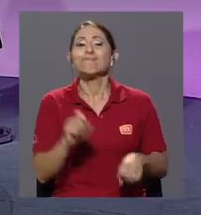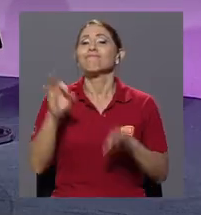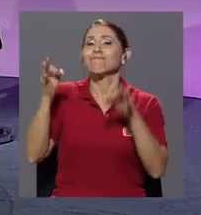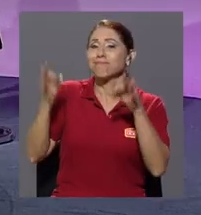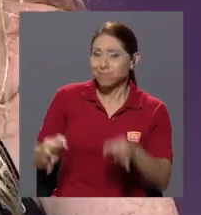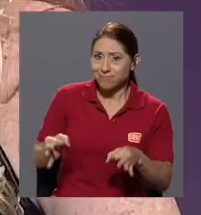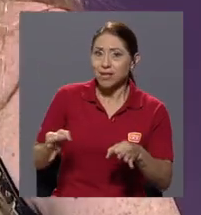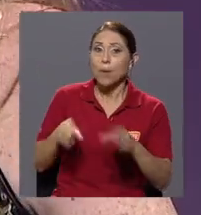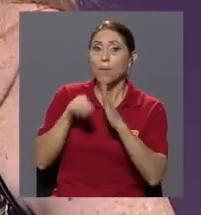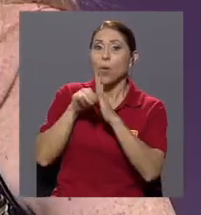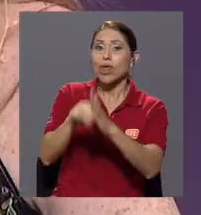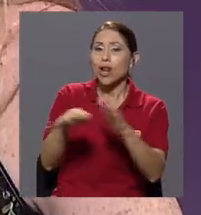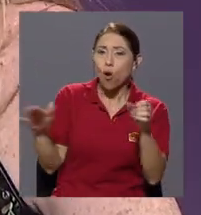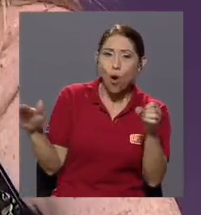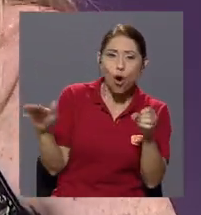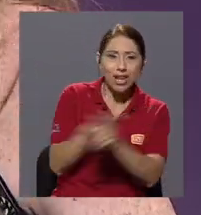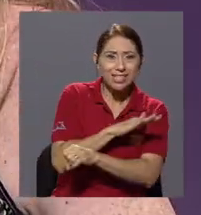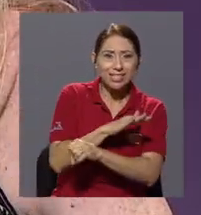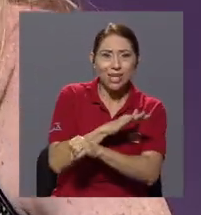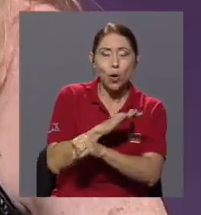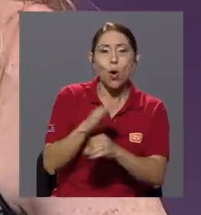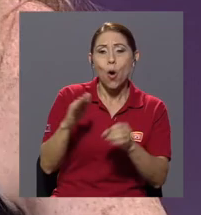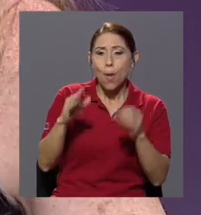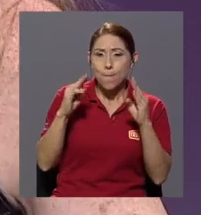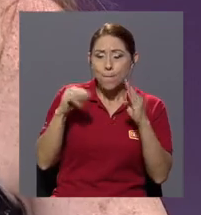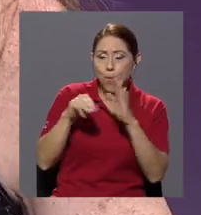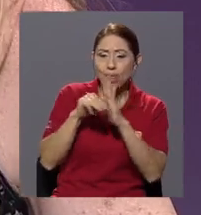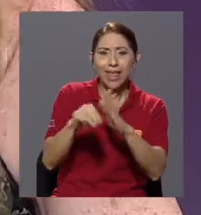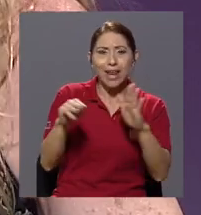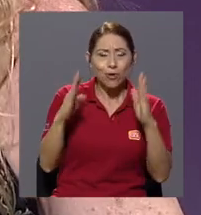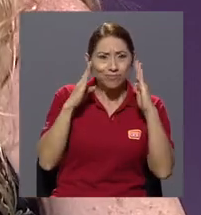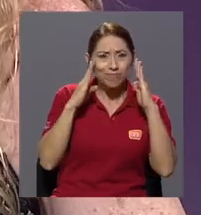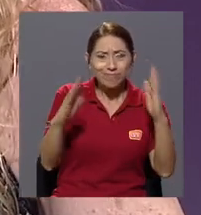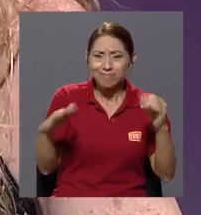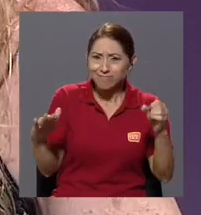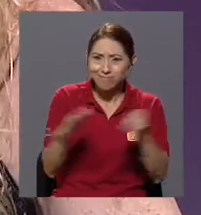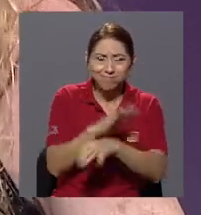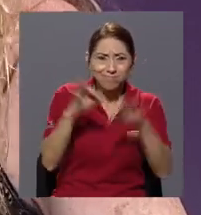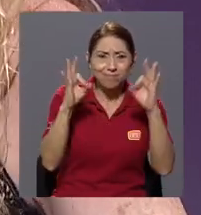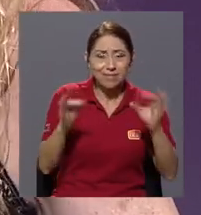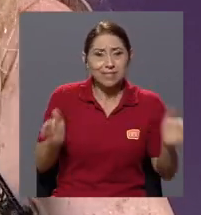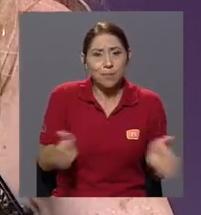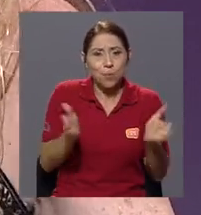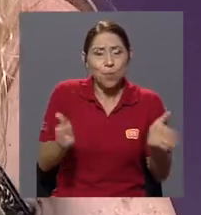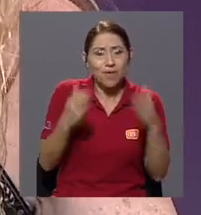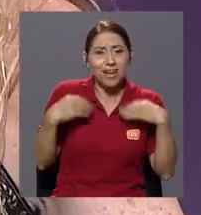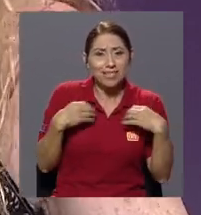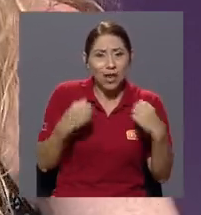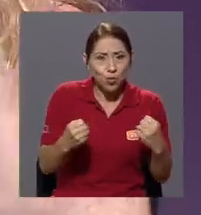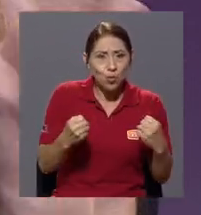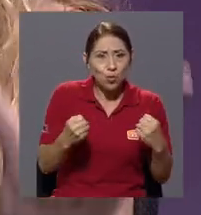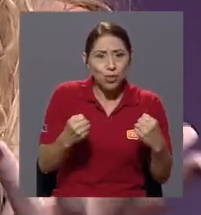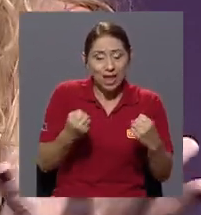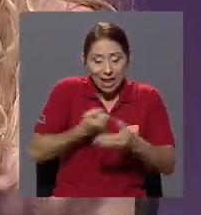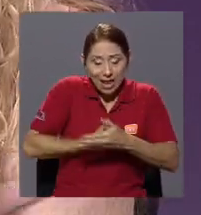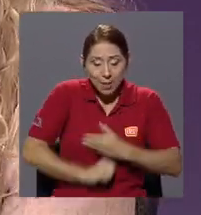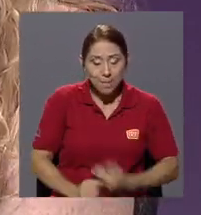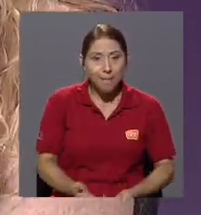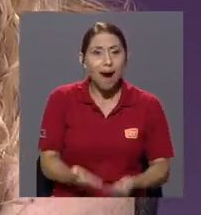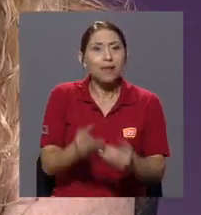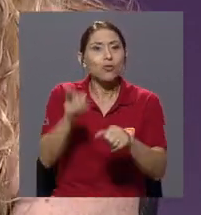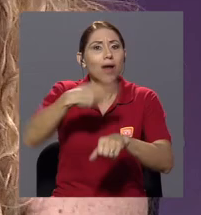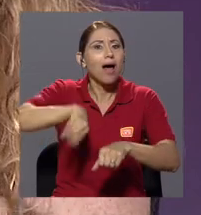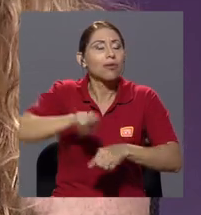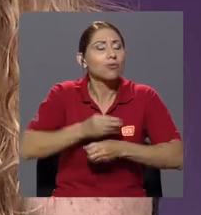comprobado el modelo holístico del modelo de la partería donde donde se promueve la salud y dejar que el